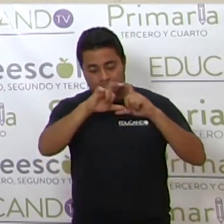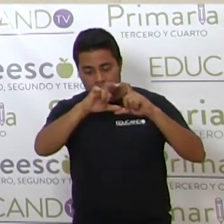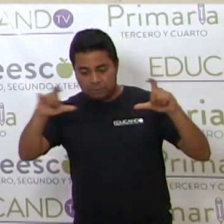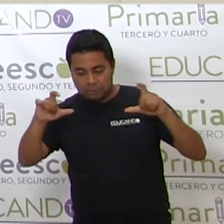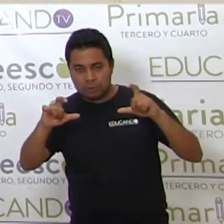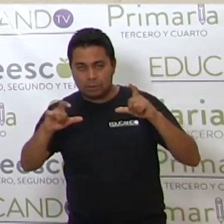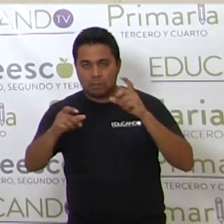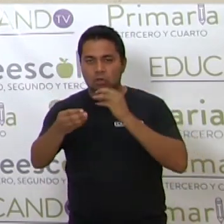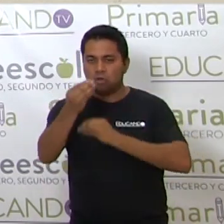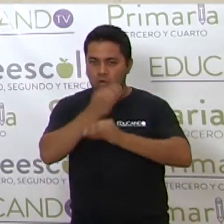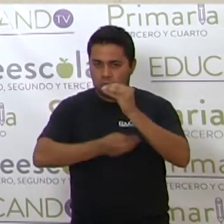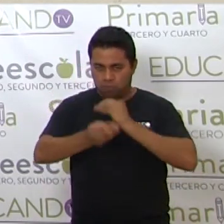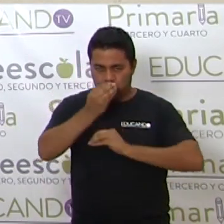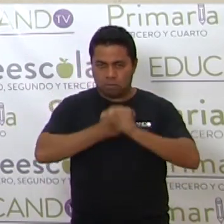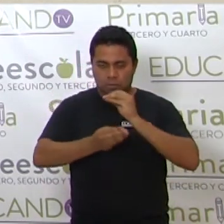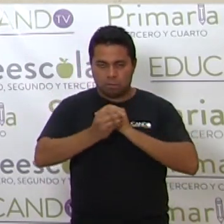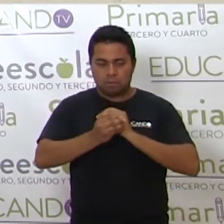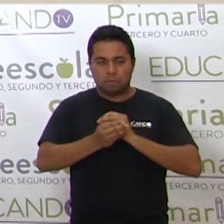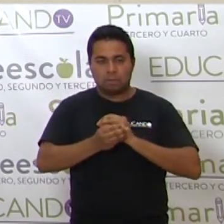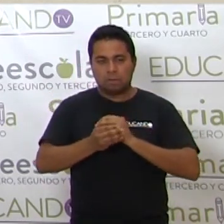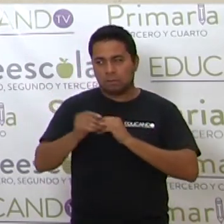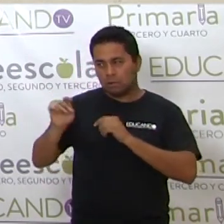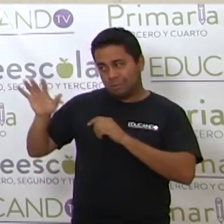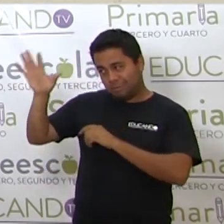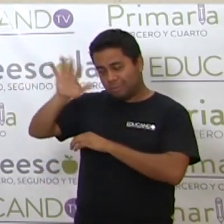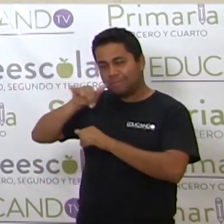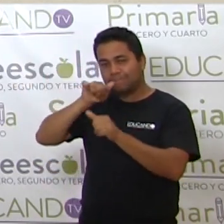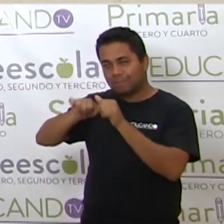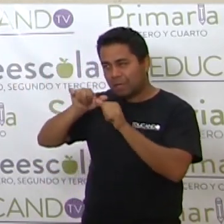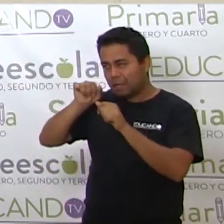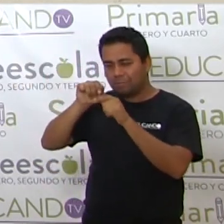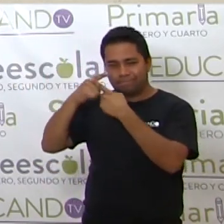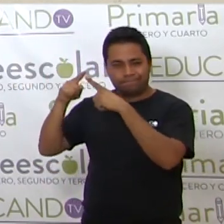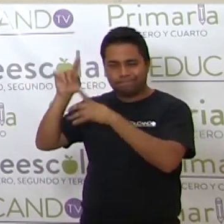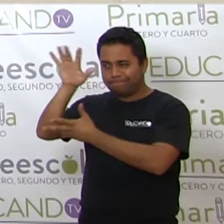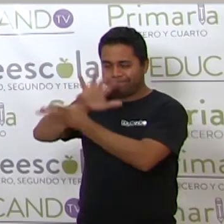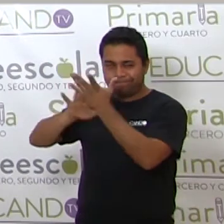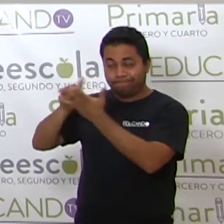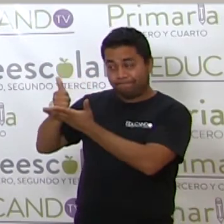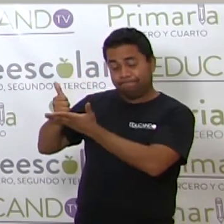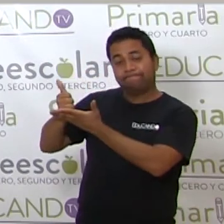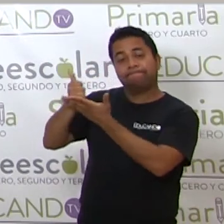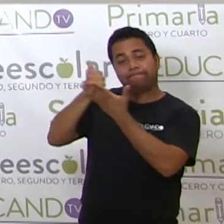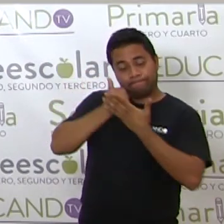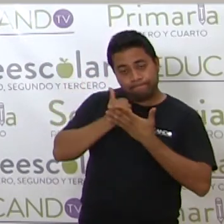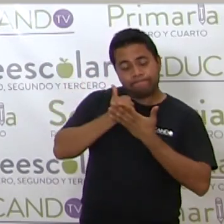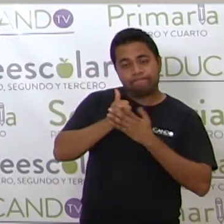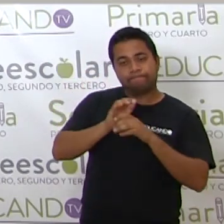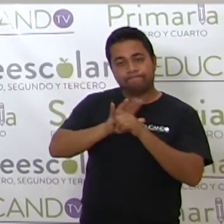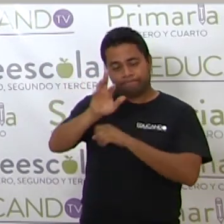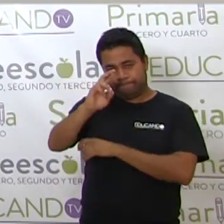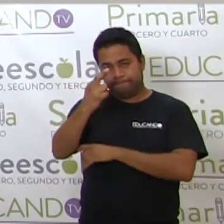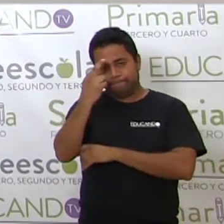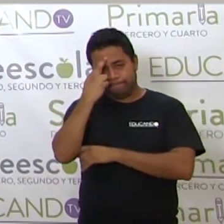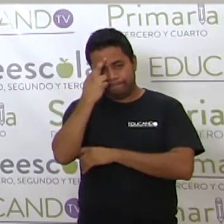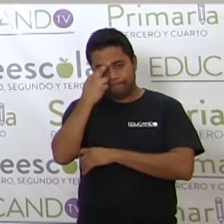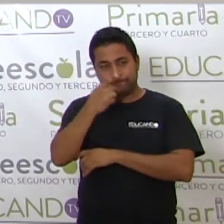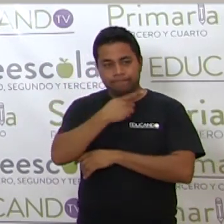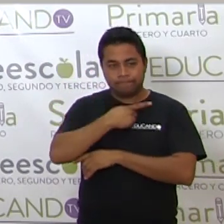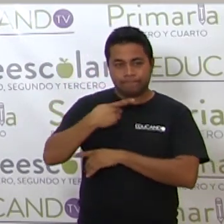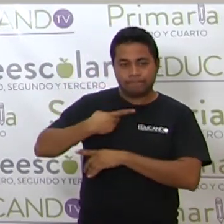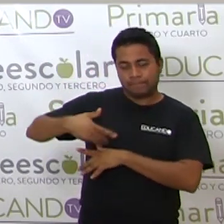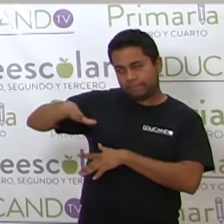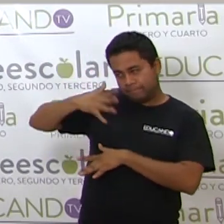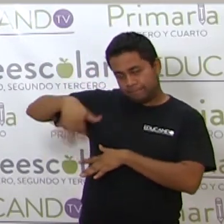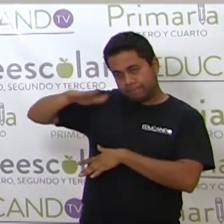comiendo aquí está nuestro alfabeto móvil me ayudas entonces acuérdate que tenemos que buscar